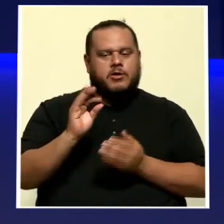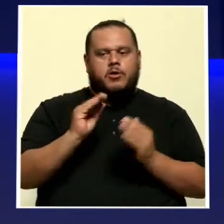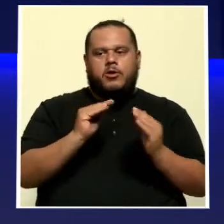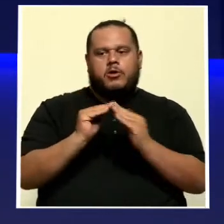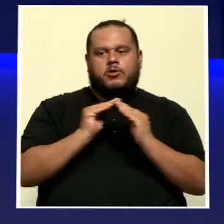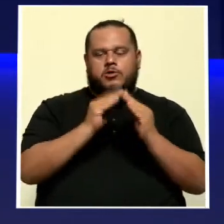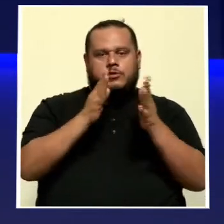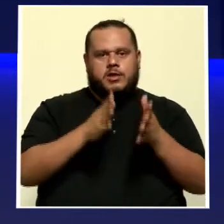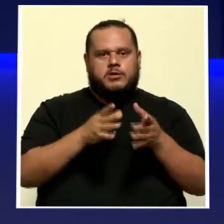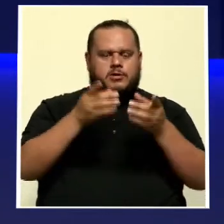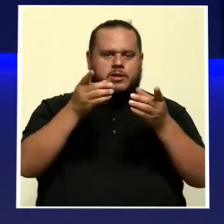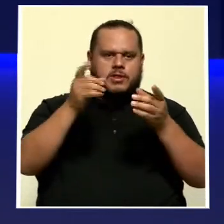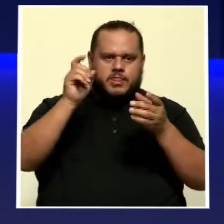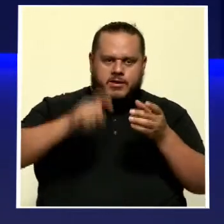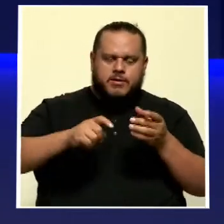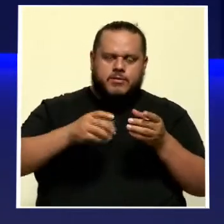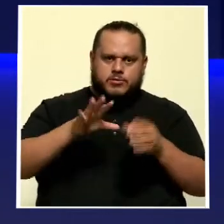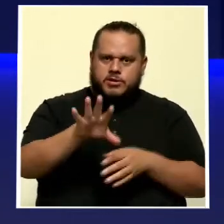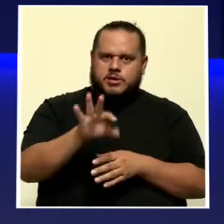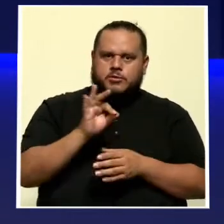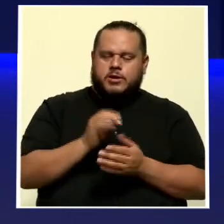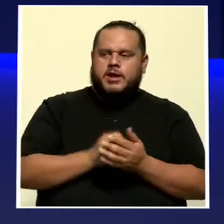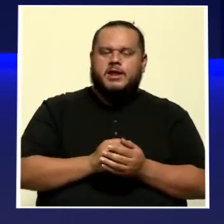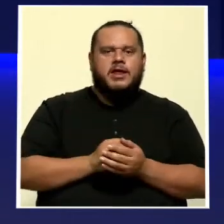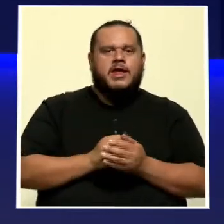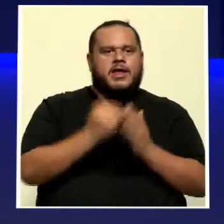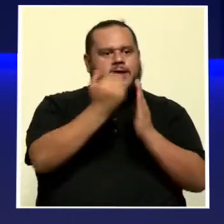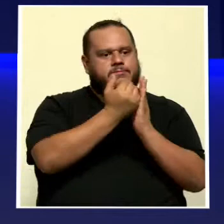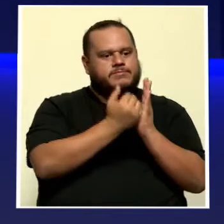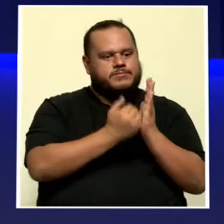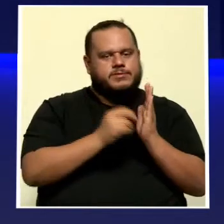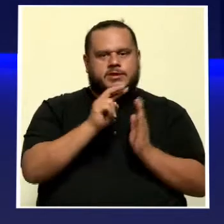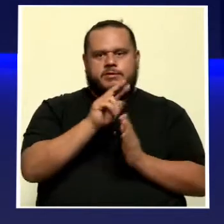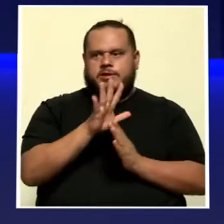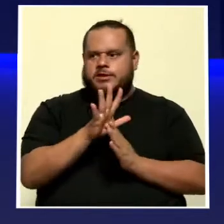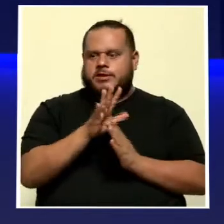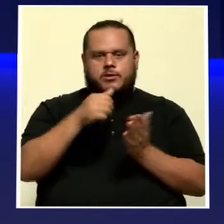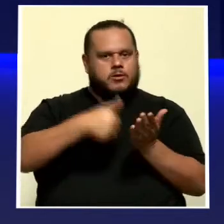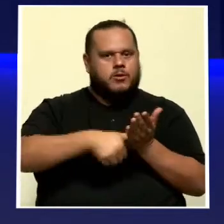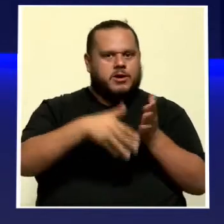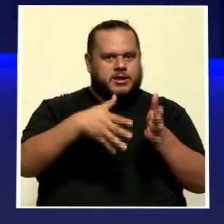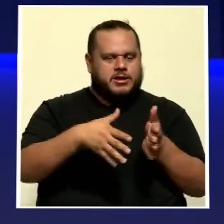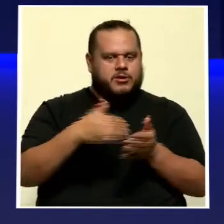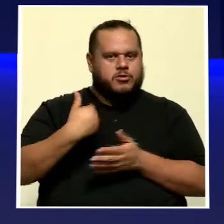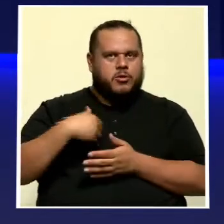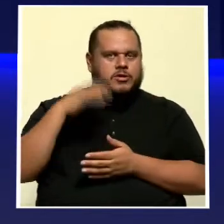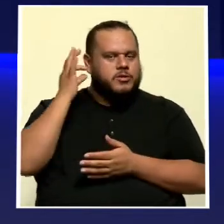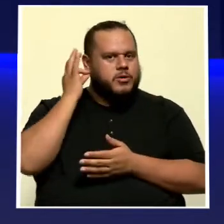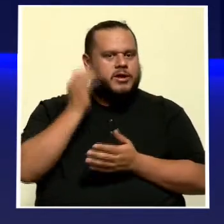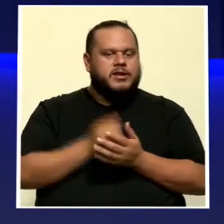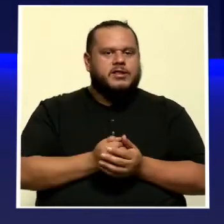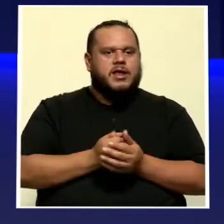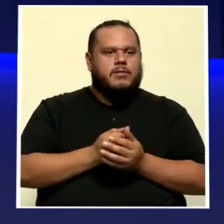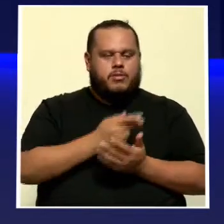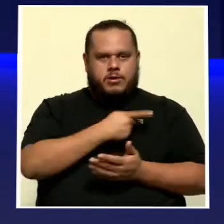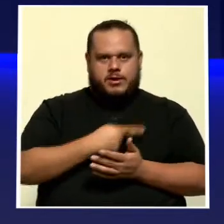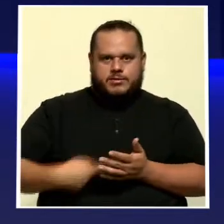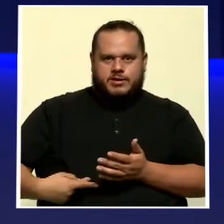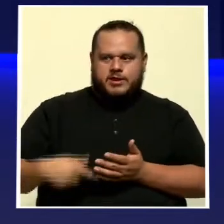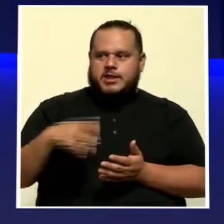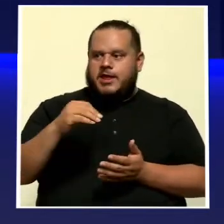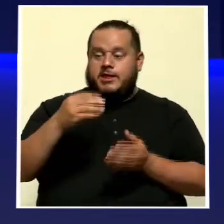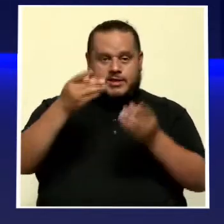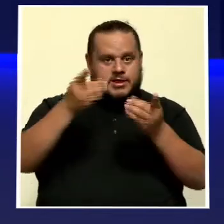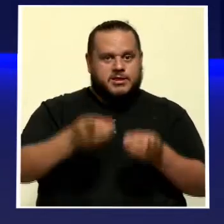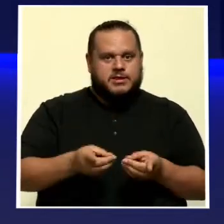ciudadanos deberemos escoger entre un menú de 25 candidatos y candidatas por la presidencia y